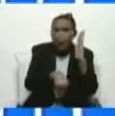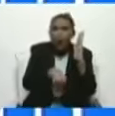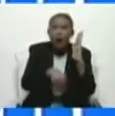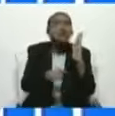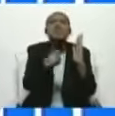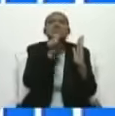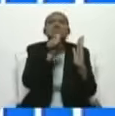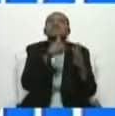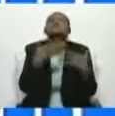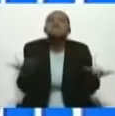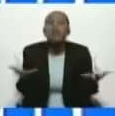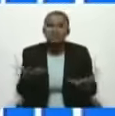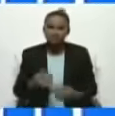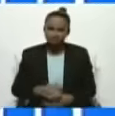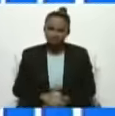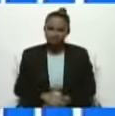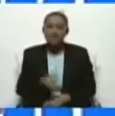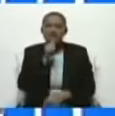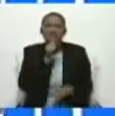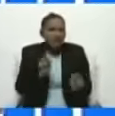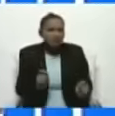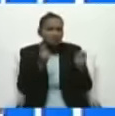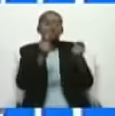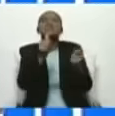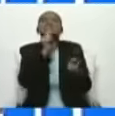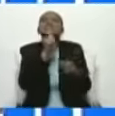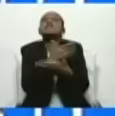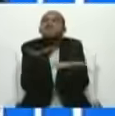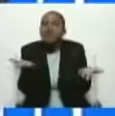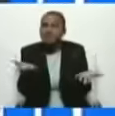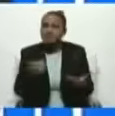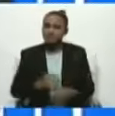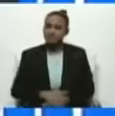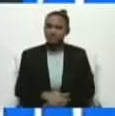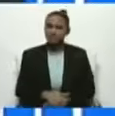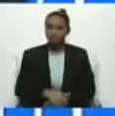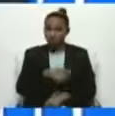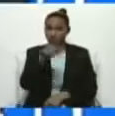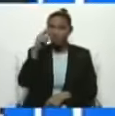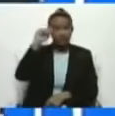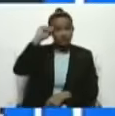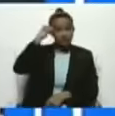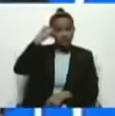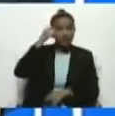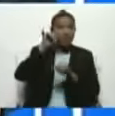la recuperó? ¿Quién? ¿Usted no se acuerda de lo que decían en el